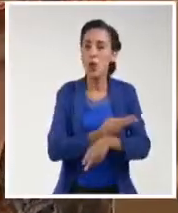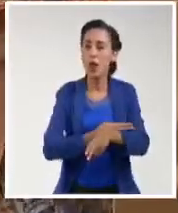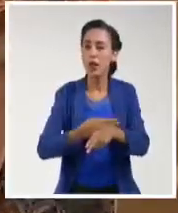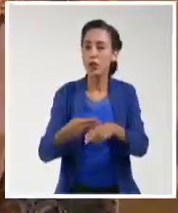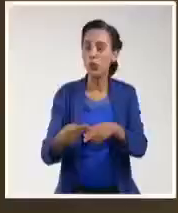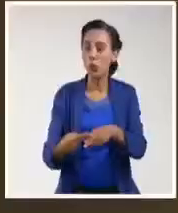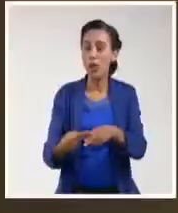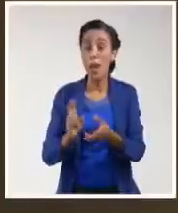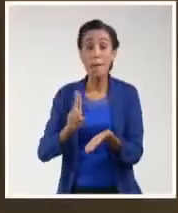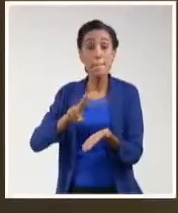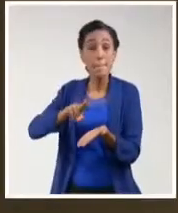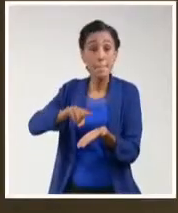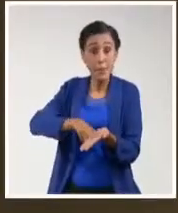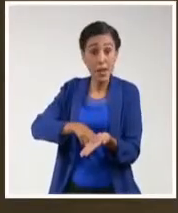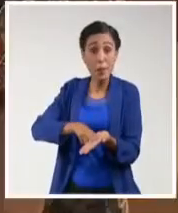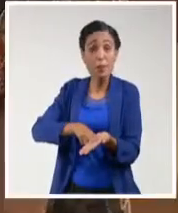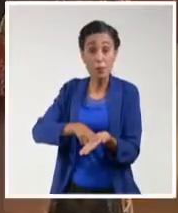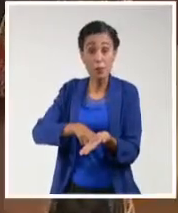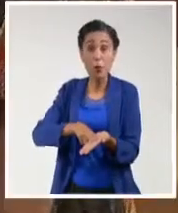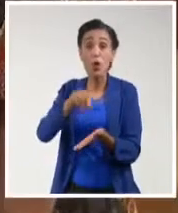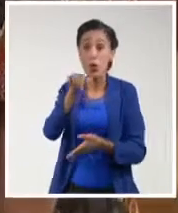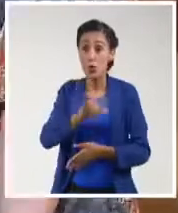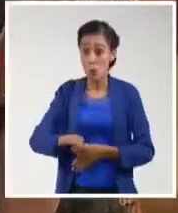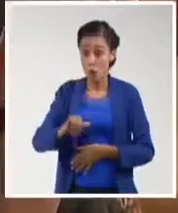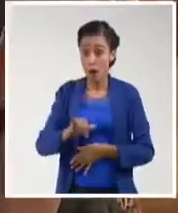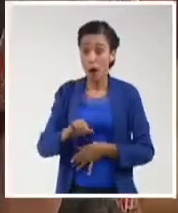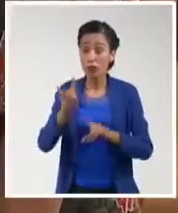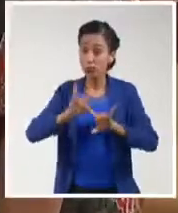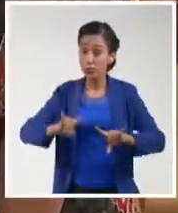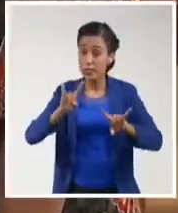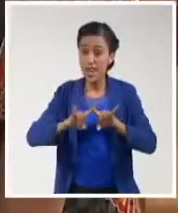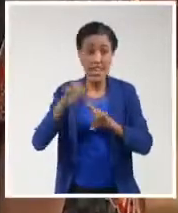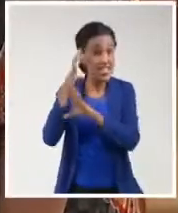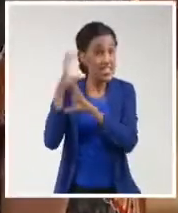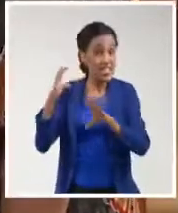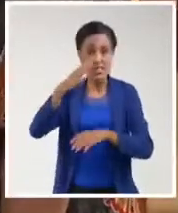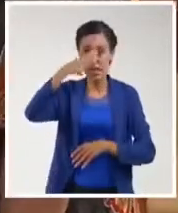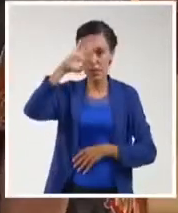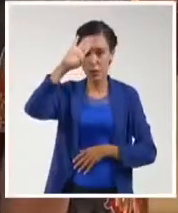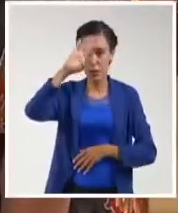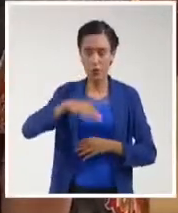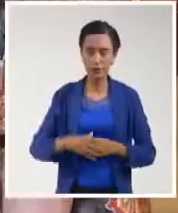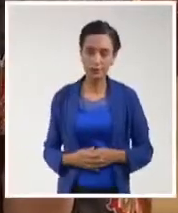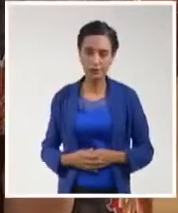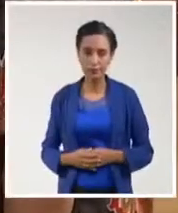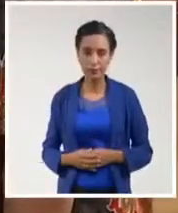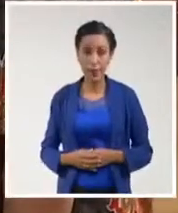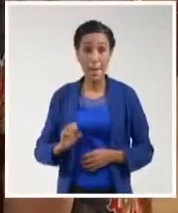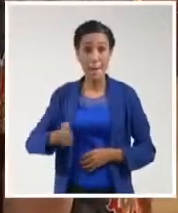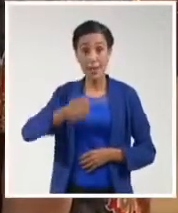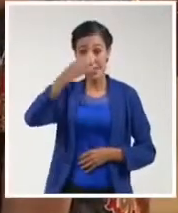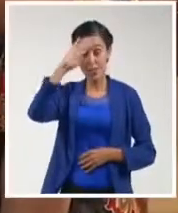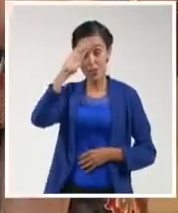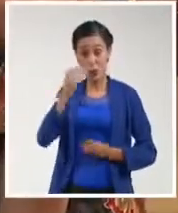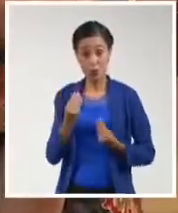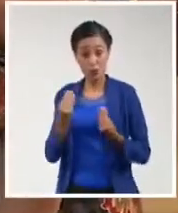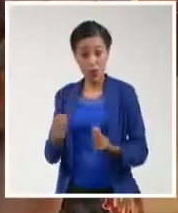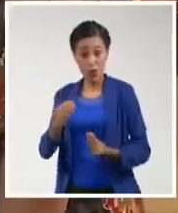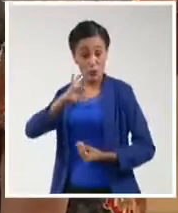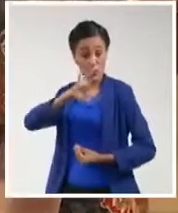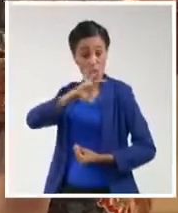y miembros titulares de la Academia de Ciencias de Cuba, recibieron de manos del presidente cubano la medalla